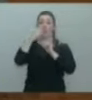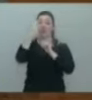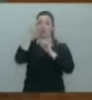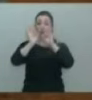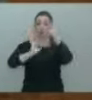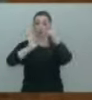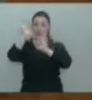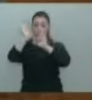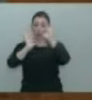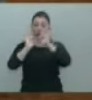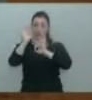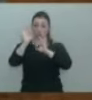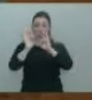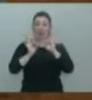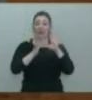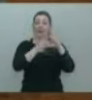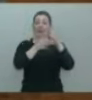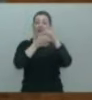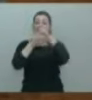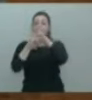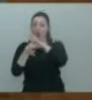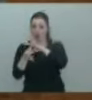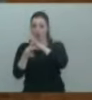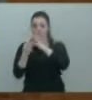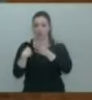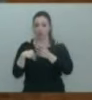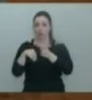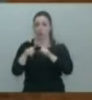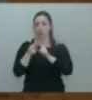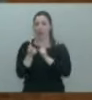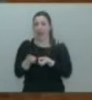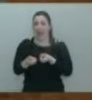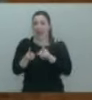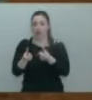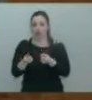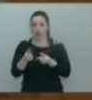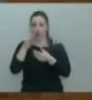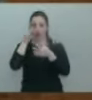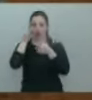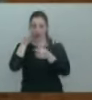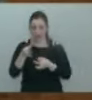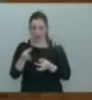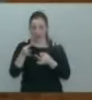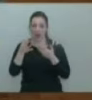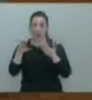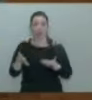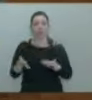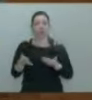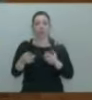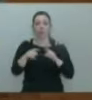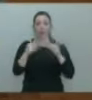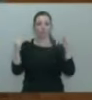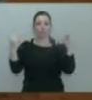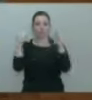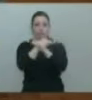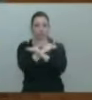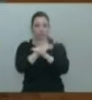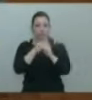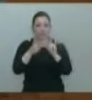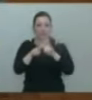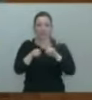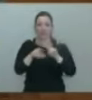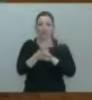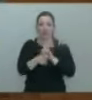48,3% sobre el costo original. Es decir, no se corresponde, por lo tanto, con ninguna gestión